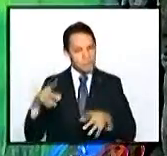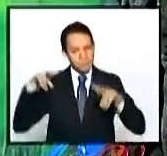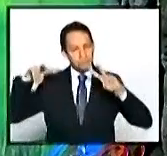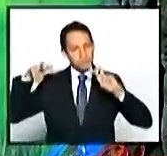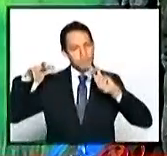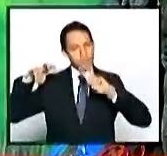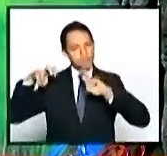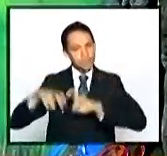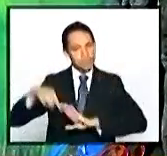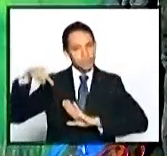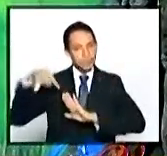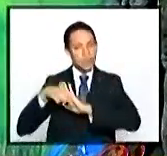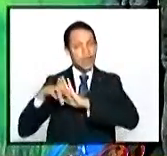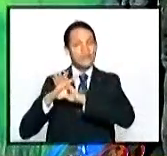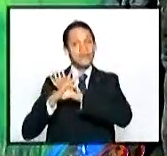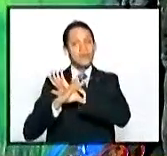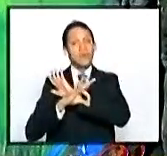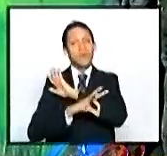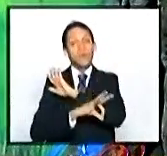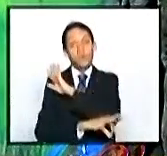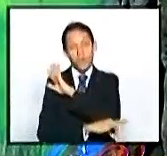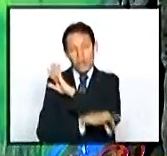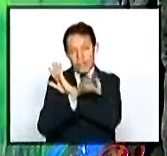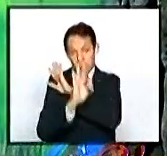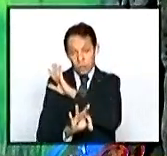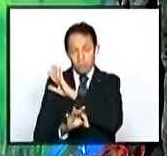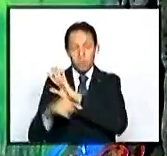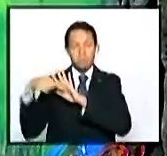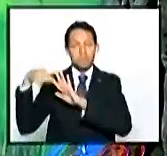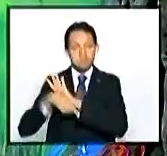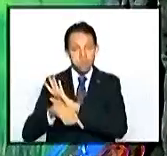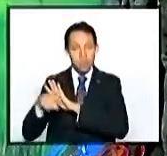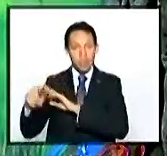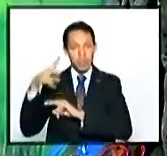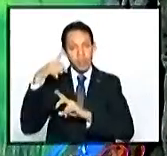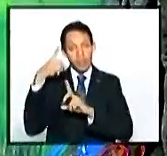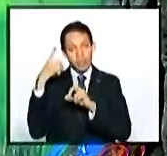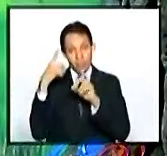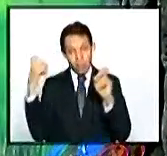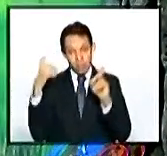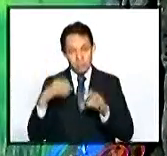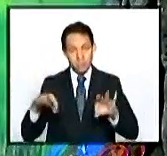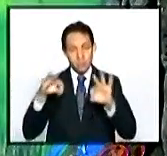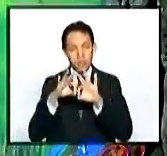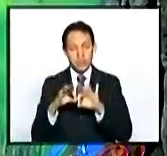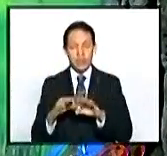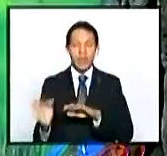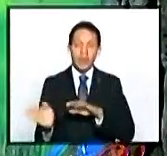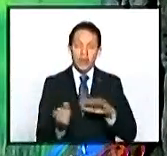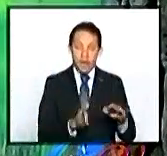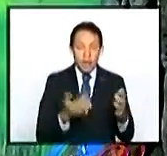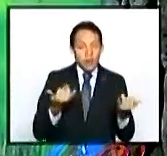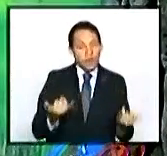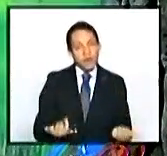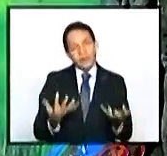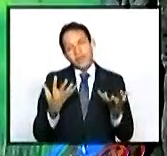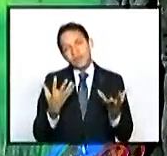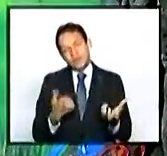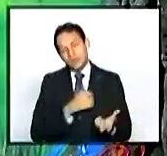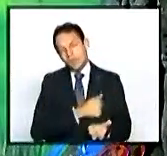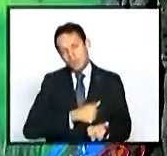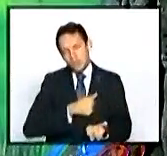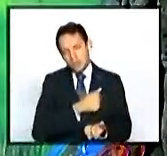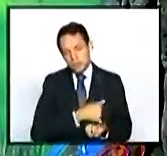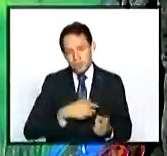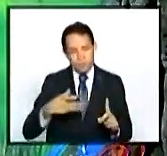de la psicología o de la psicoterapeuta. Y yo quiero que todos ustedes tengan algo muy